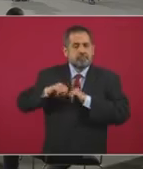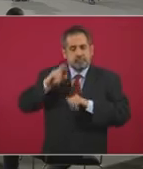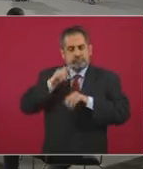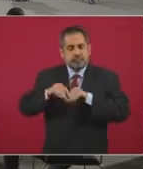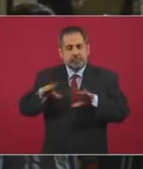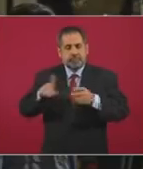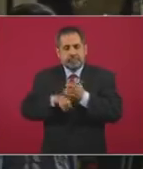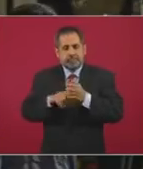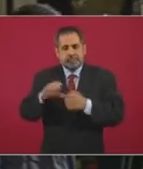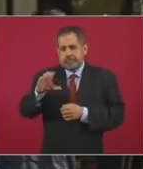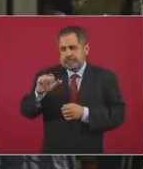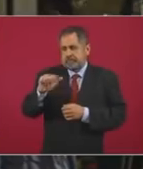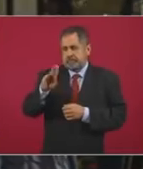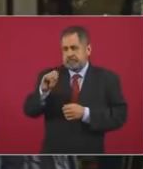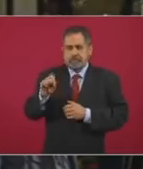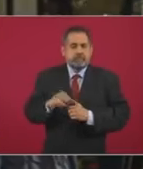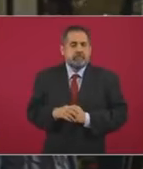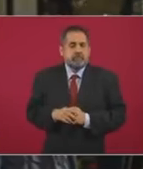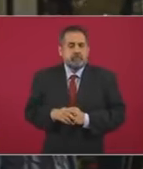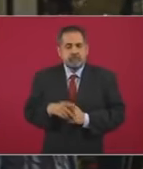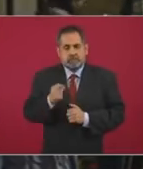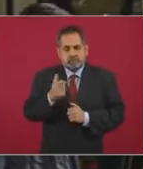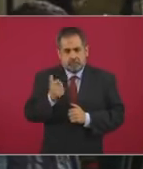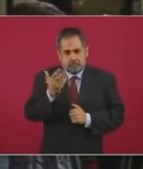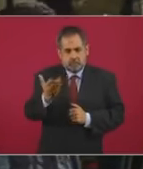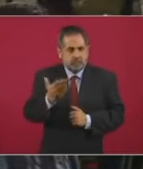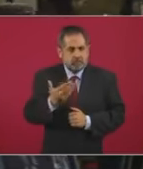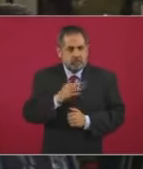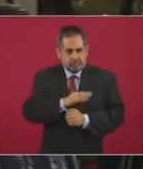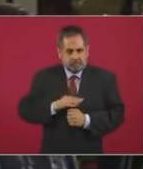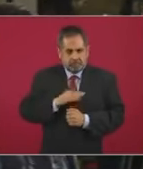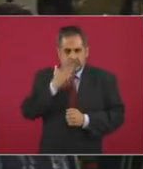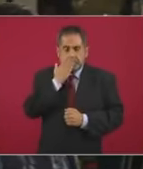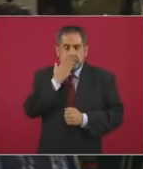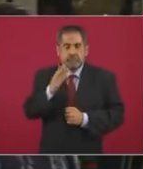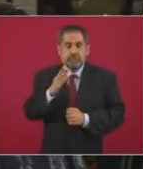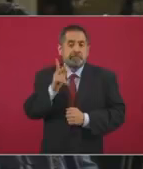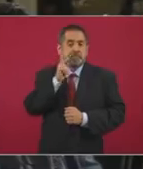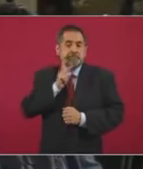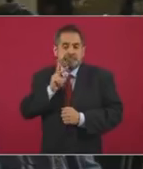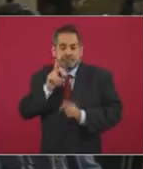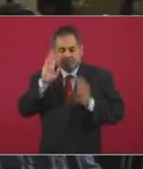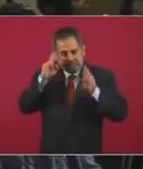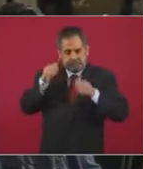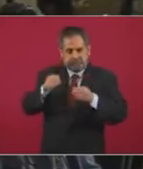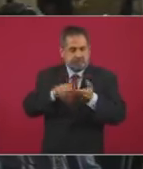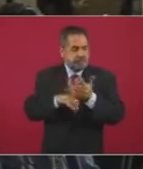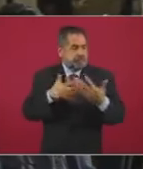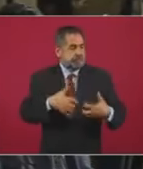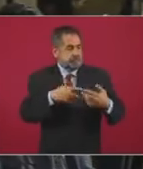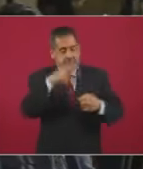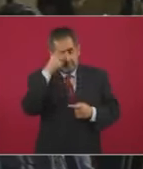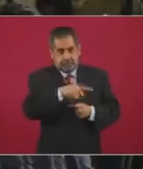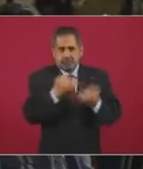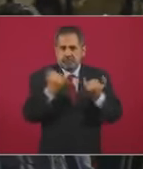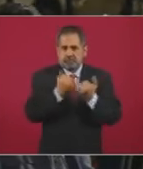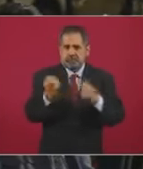de Los Cabos, ¿no? Primeramente quiero felicitarlo porque en Pemex se le ha dado preferencia a empresas mexicanas en igualdad